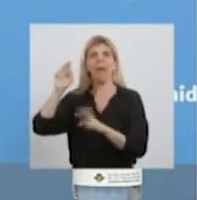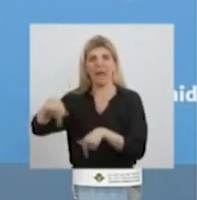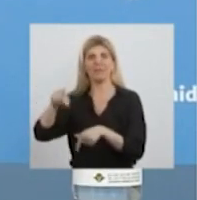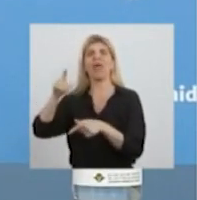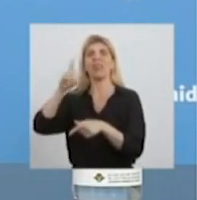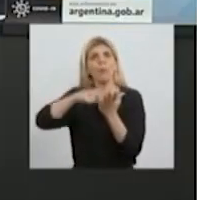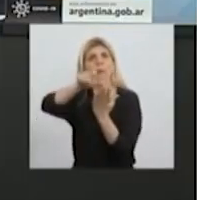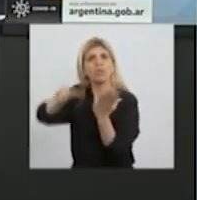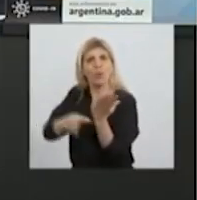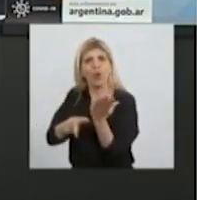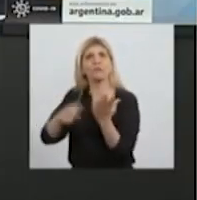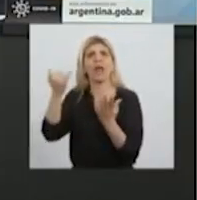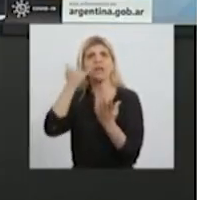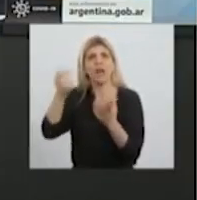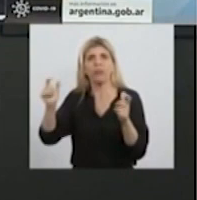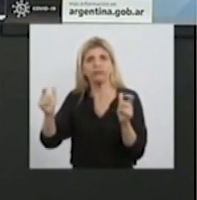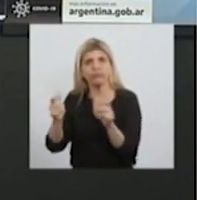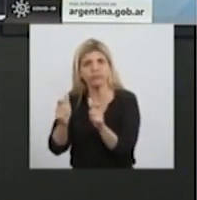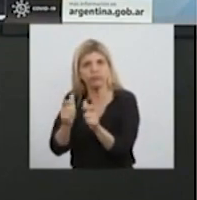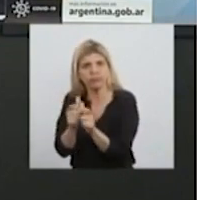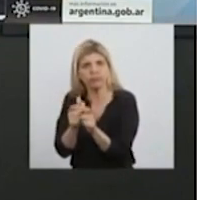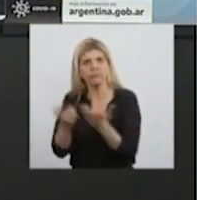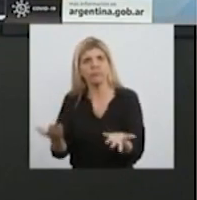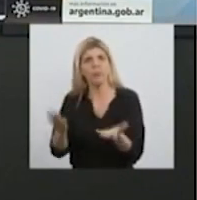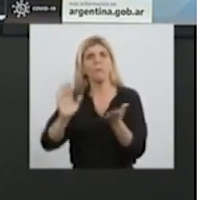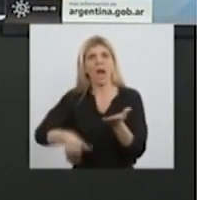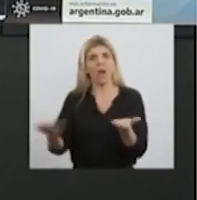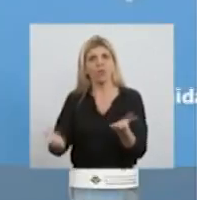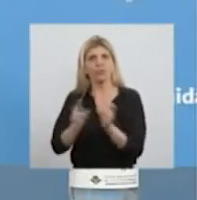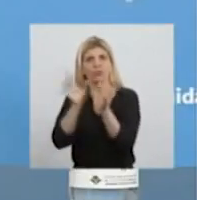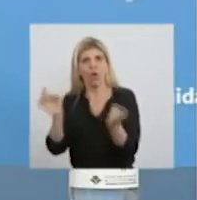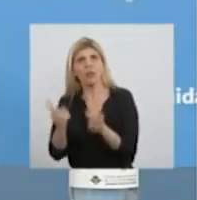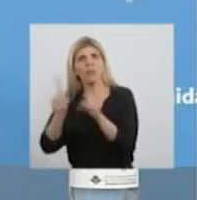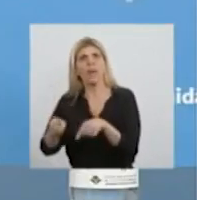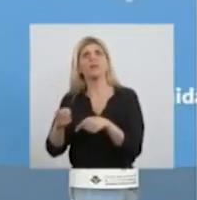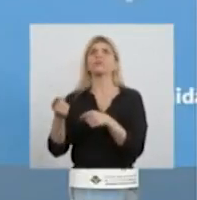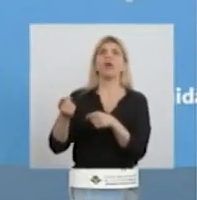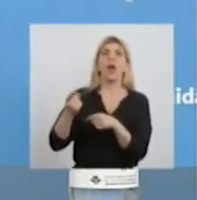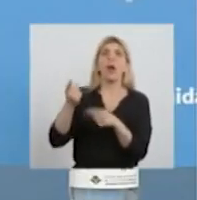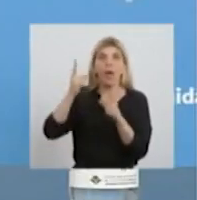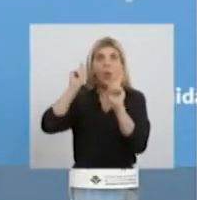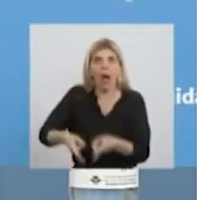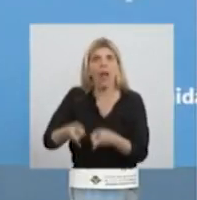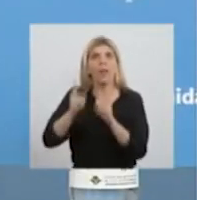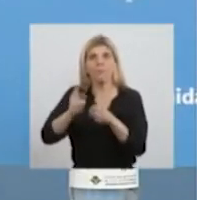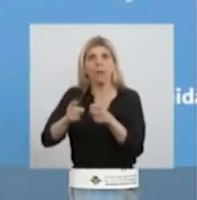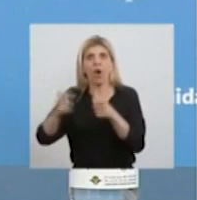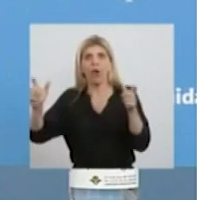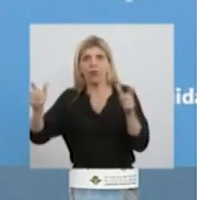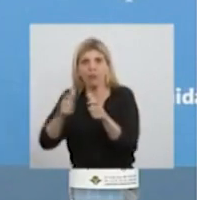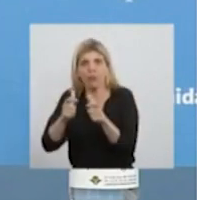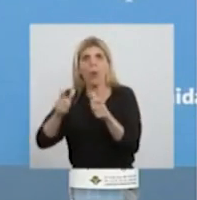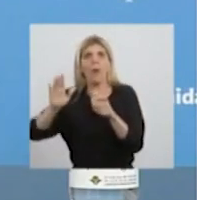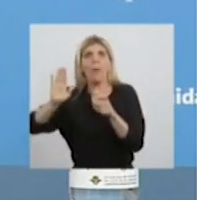hombre cercano al presidente Alberto Fernández, que lo nombró en la Cancillería a disgusto de